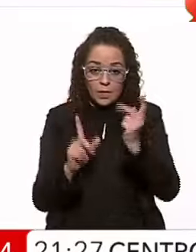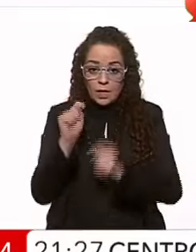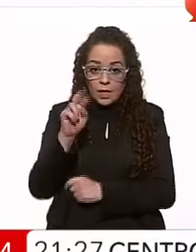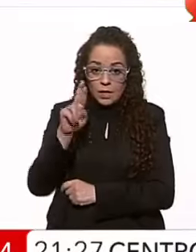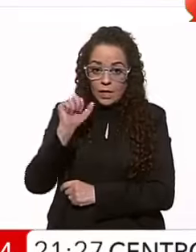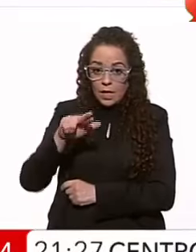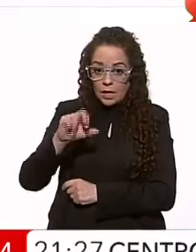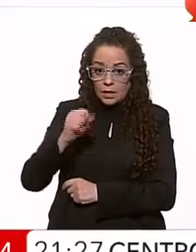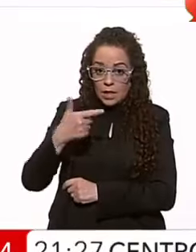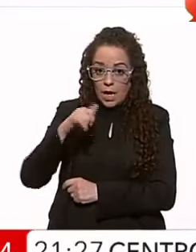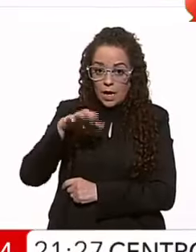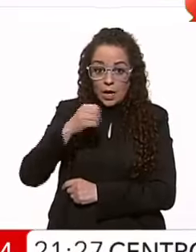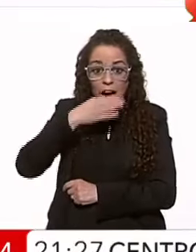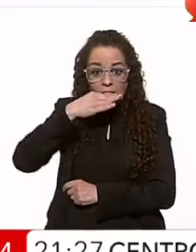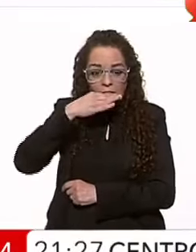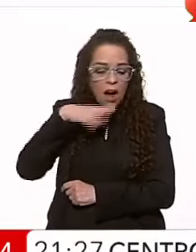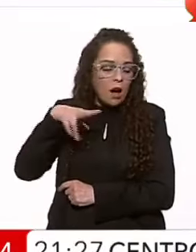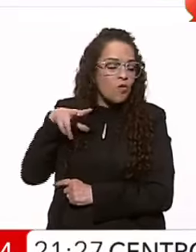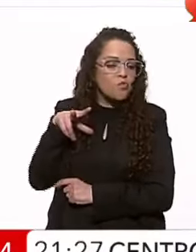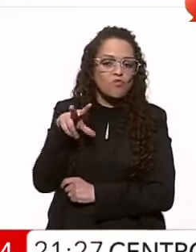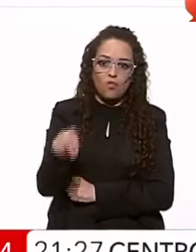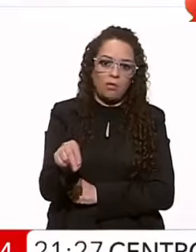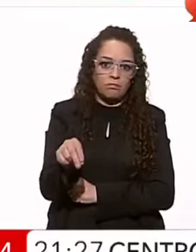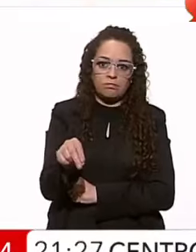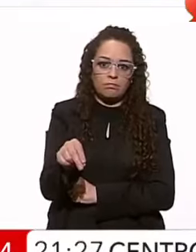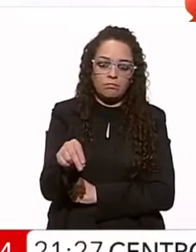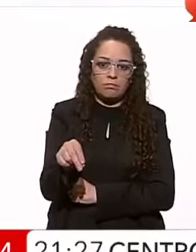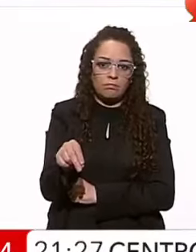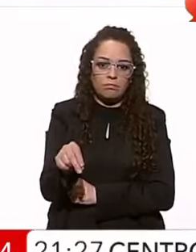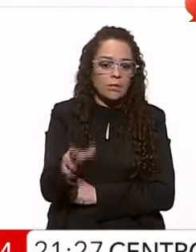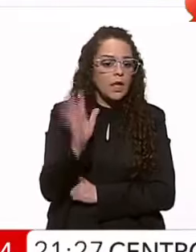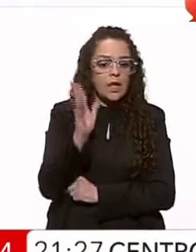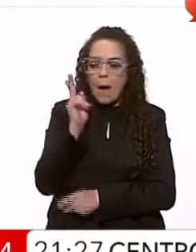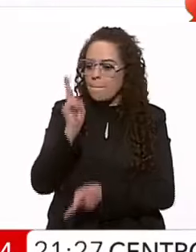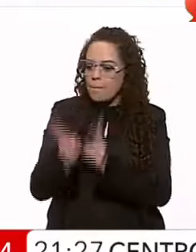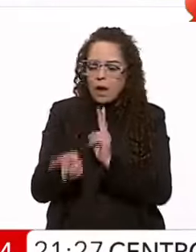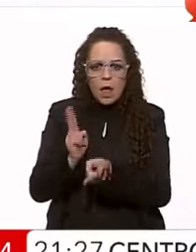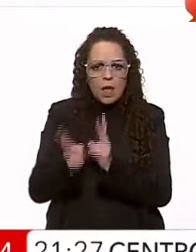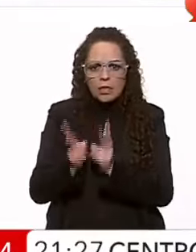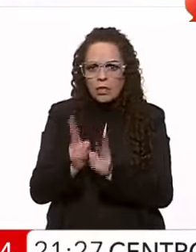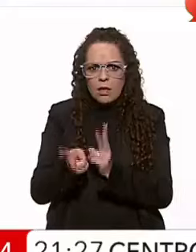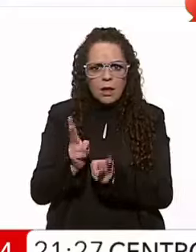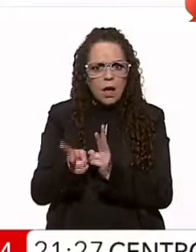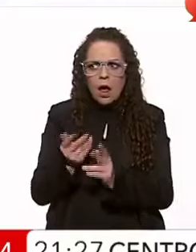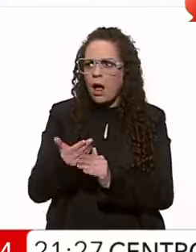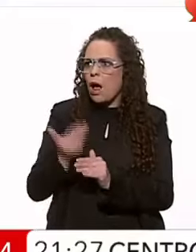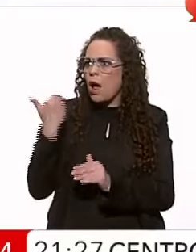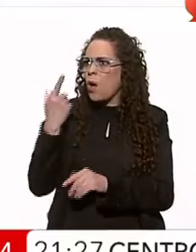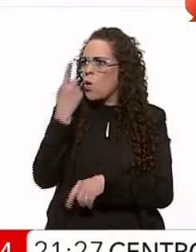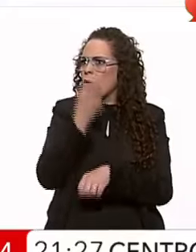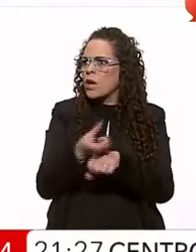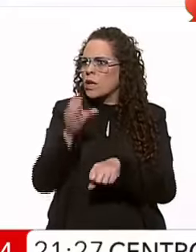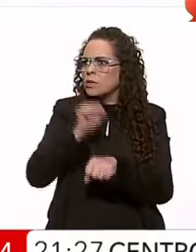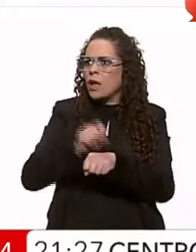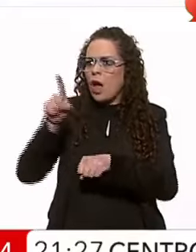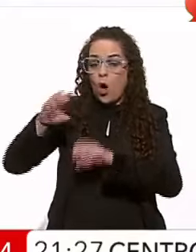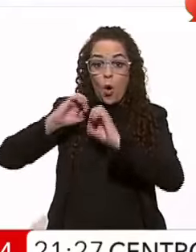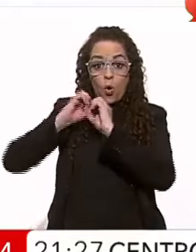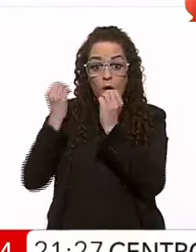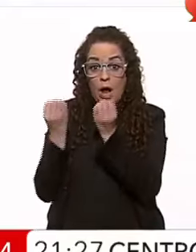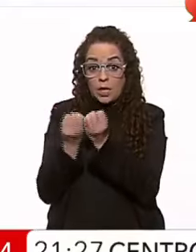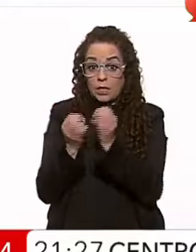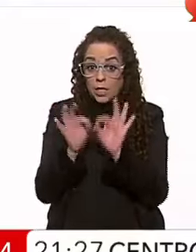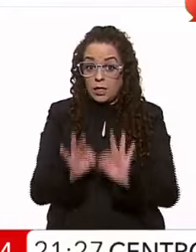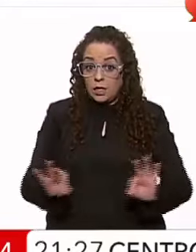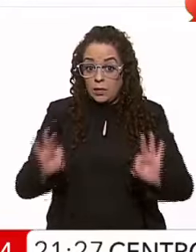hemos platicado con distintos segmentos. Hace una semana, una organización muy